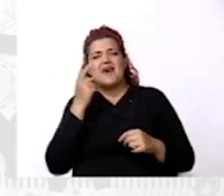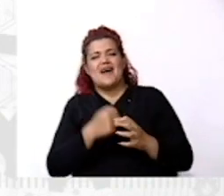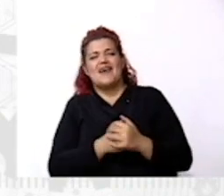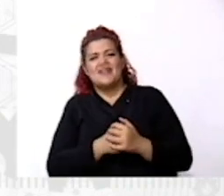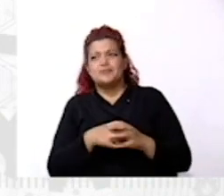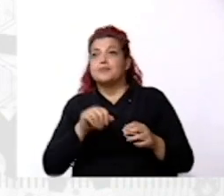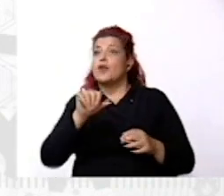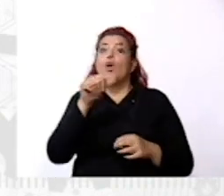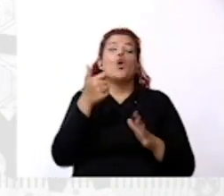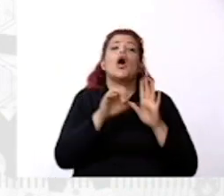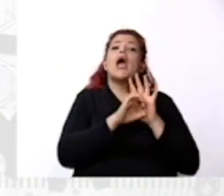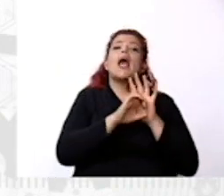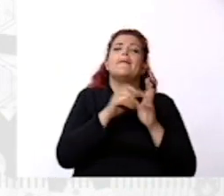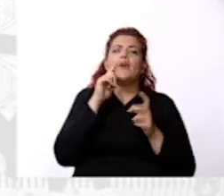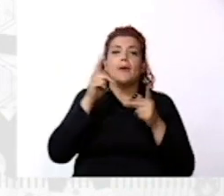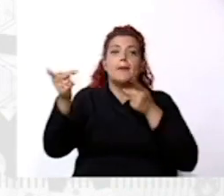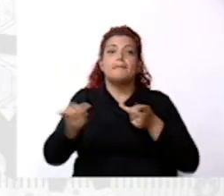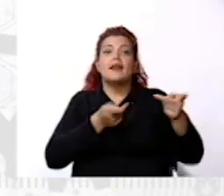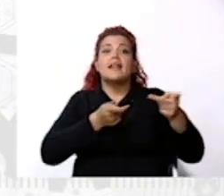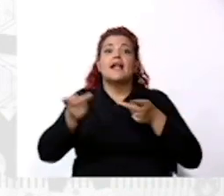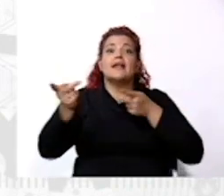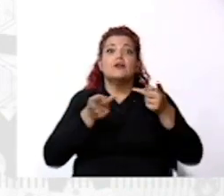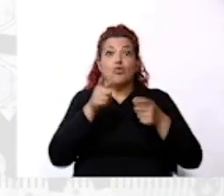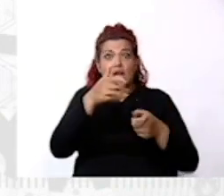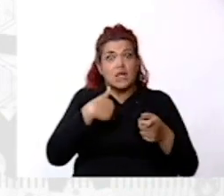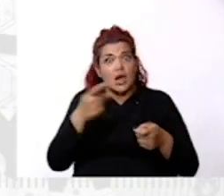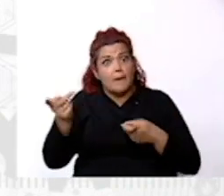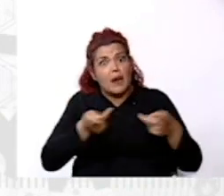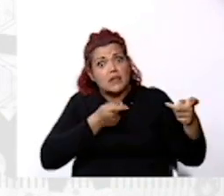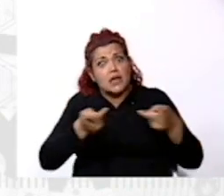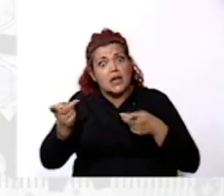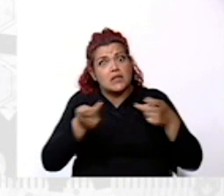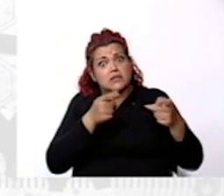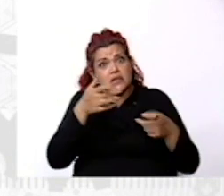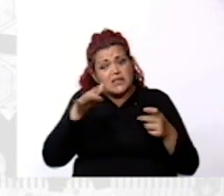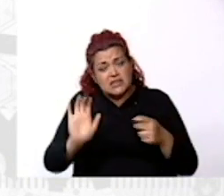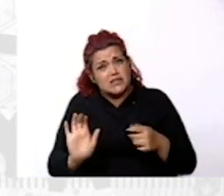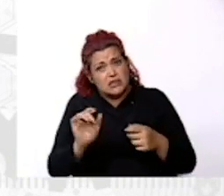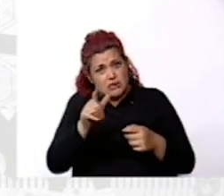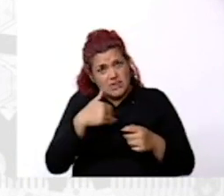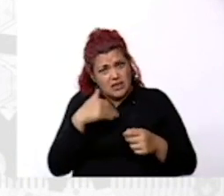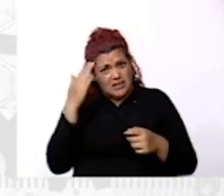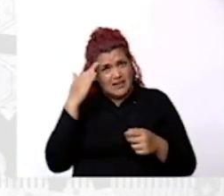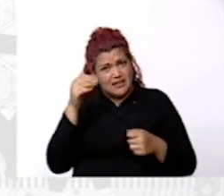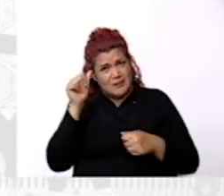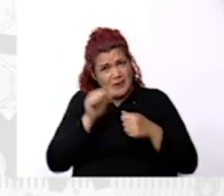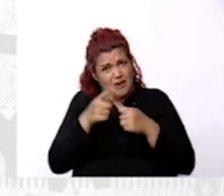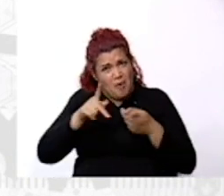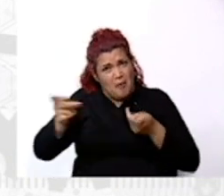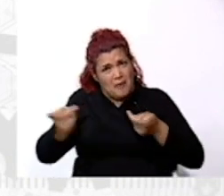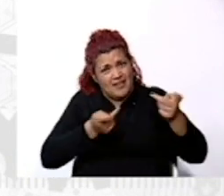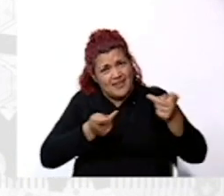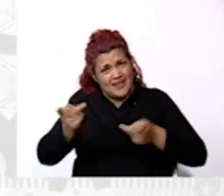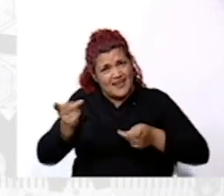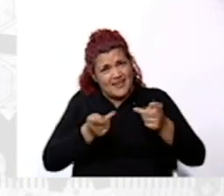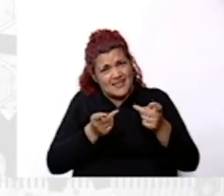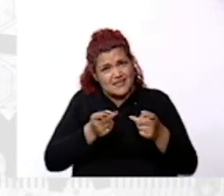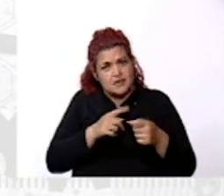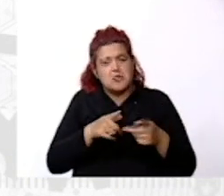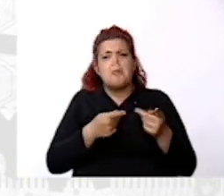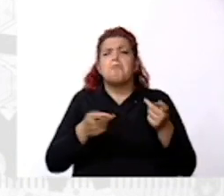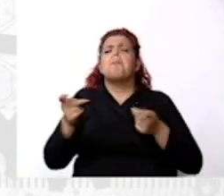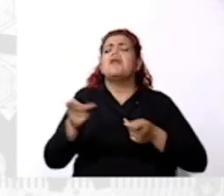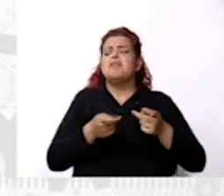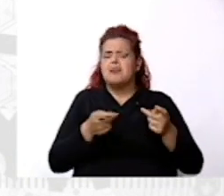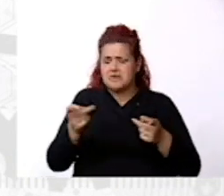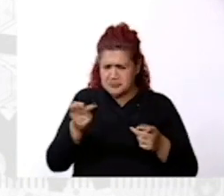¿Quién tiene patines? Yo tuve patines cuando era niña. Todavía me acuerdo cómo patinar. Los patines